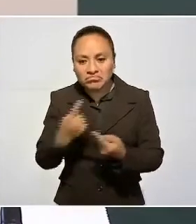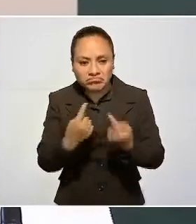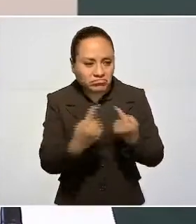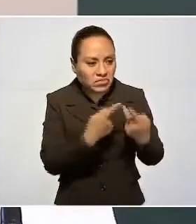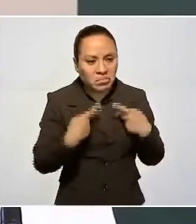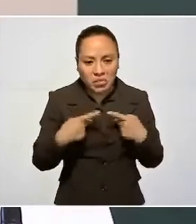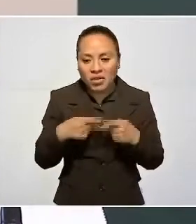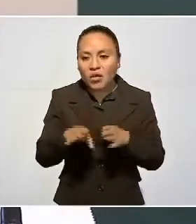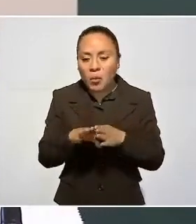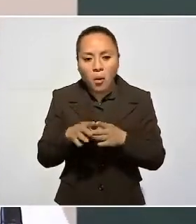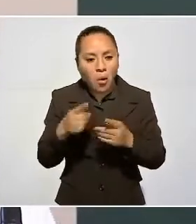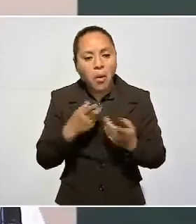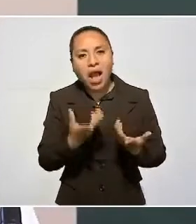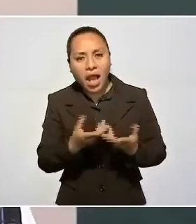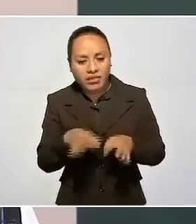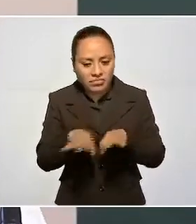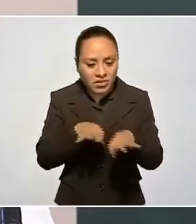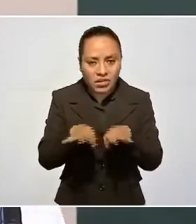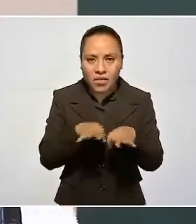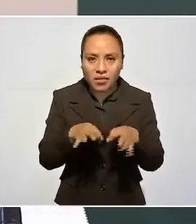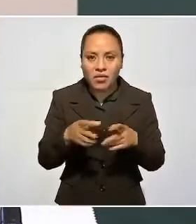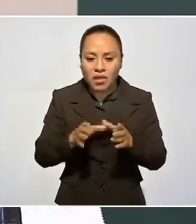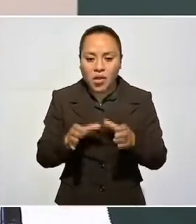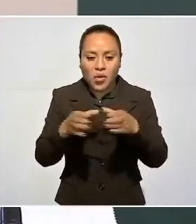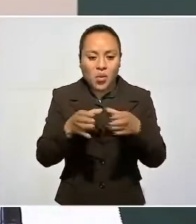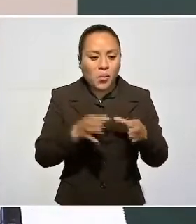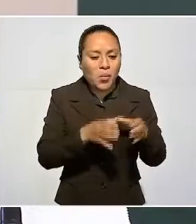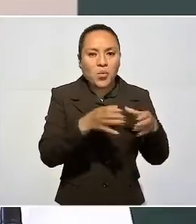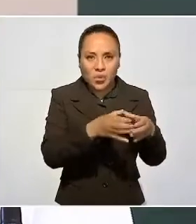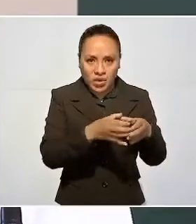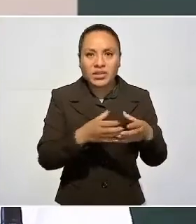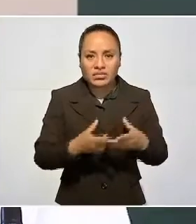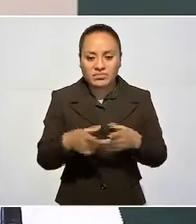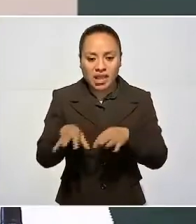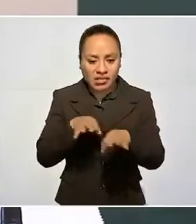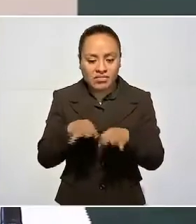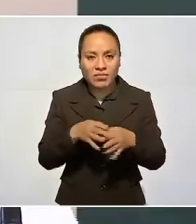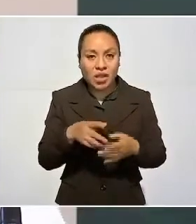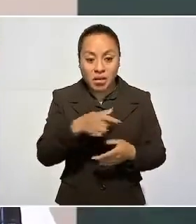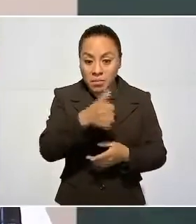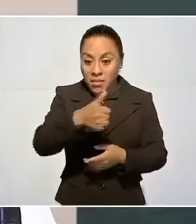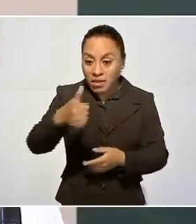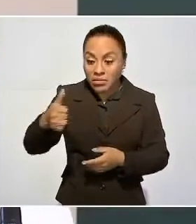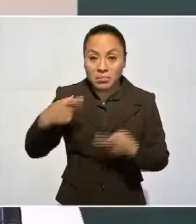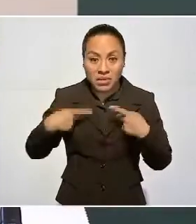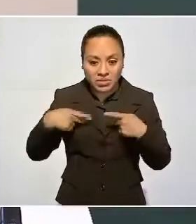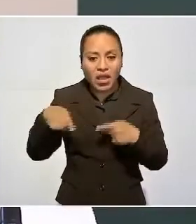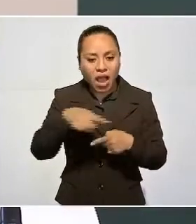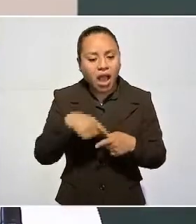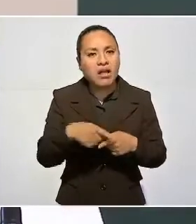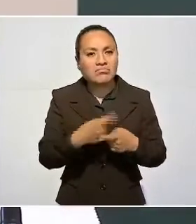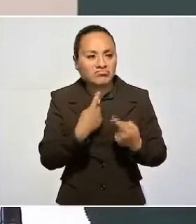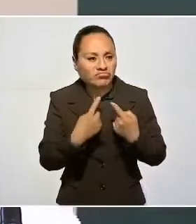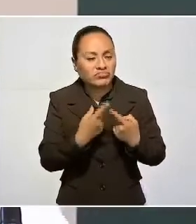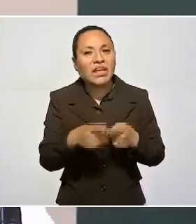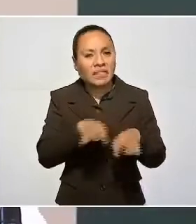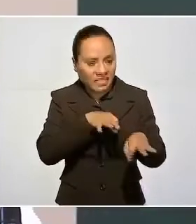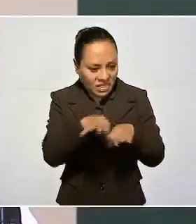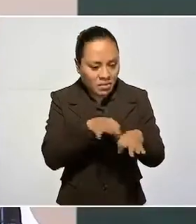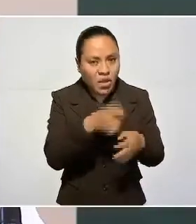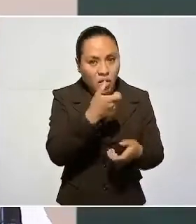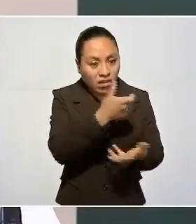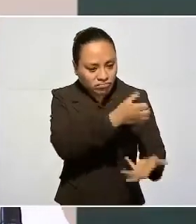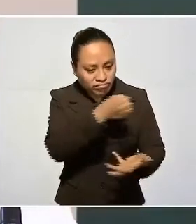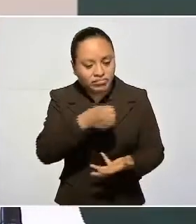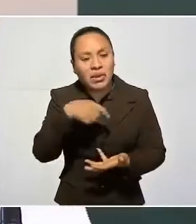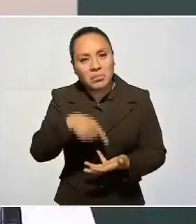y ejercidos de manera directa por las comunidades. Se generan empleos para sus habitantes y se rinden